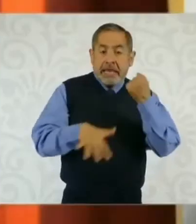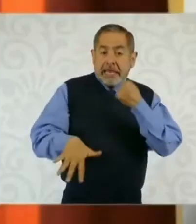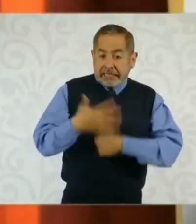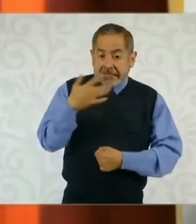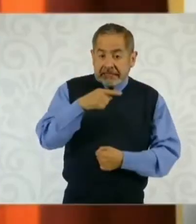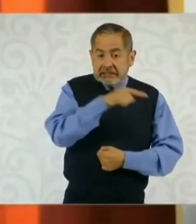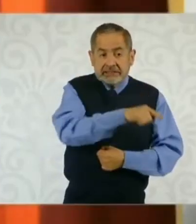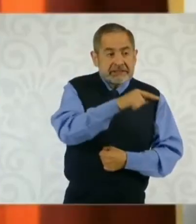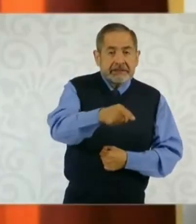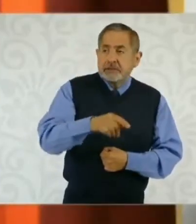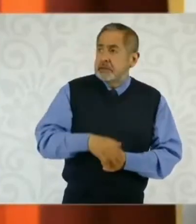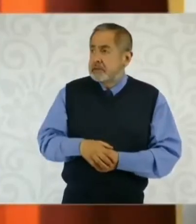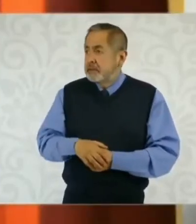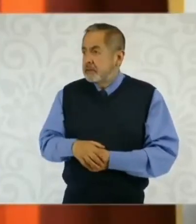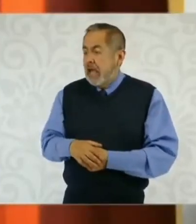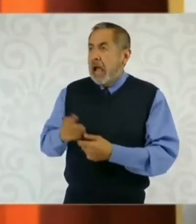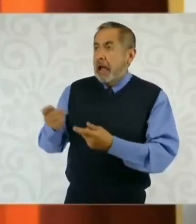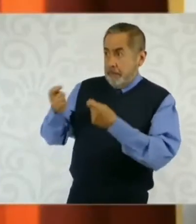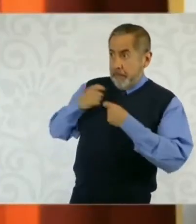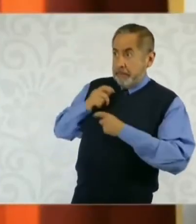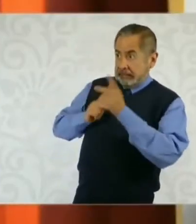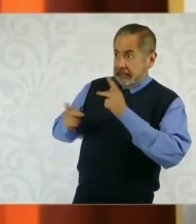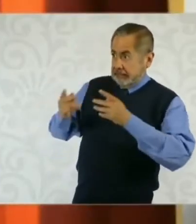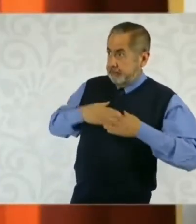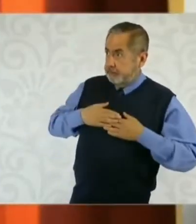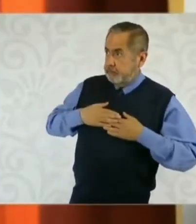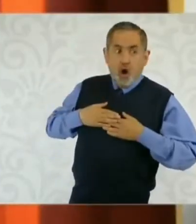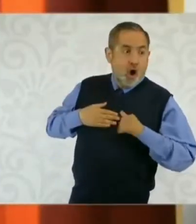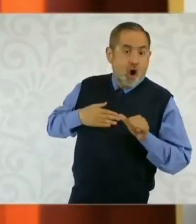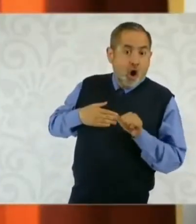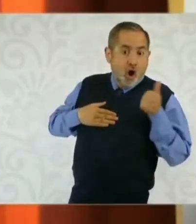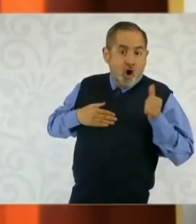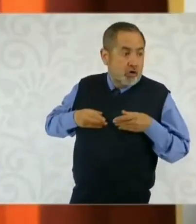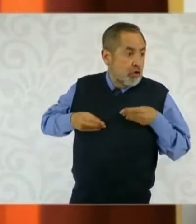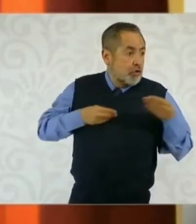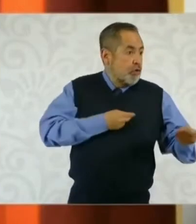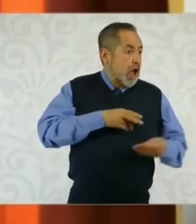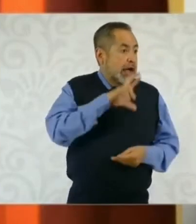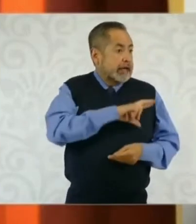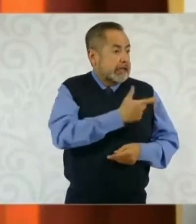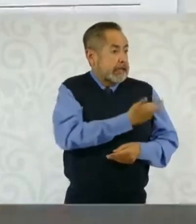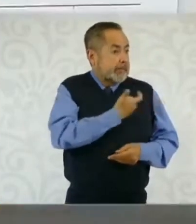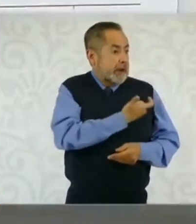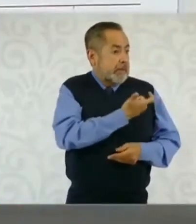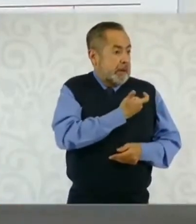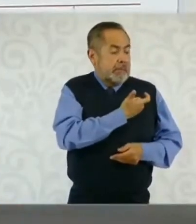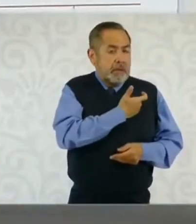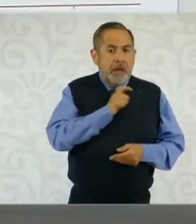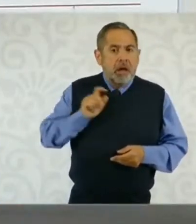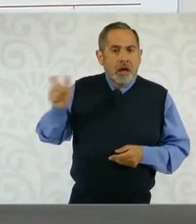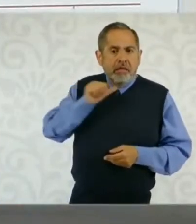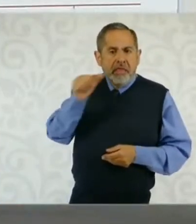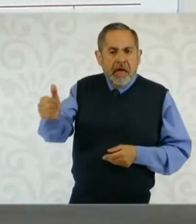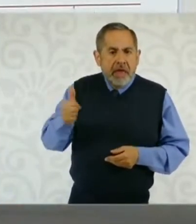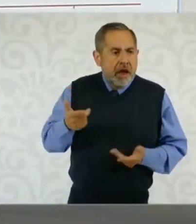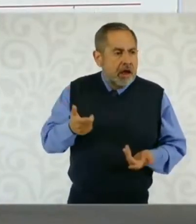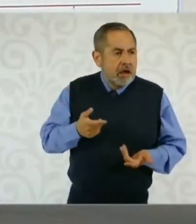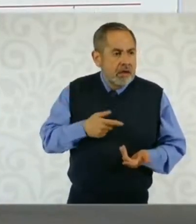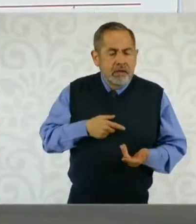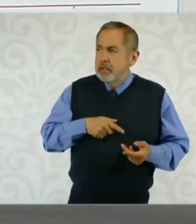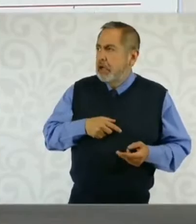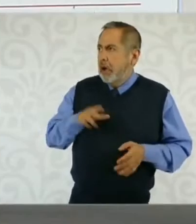fueron indebidamente arrendados, obteniéndose un lucro, una ganancia, sin que el